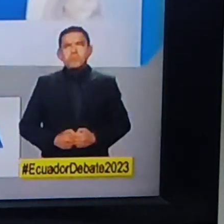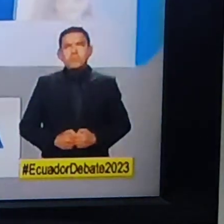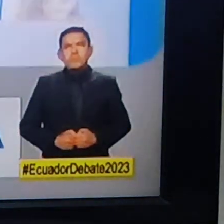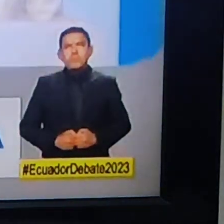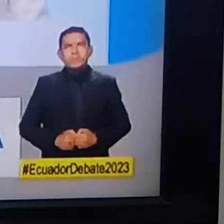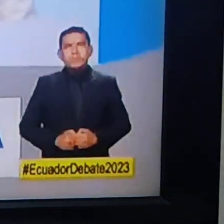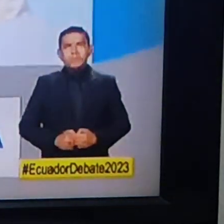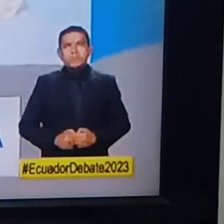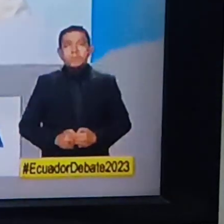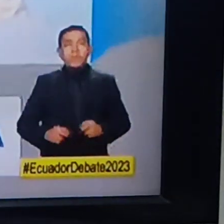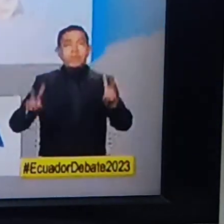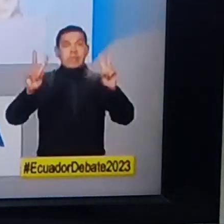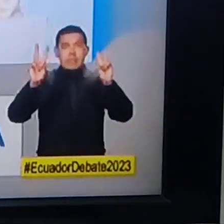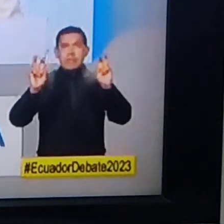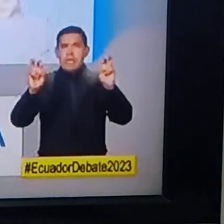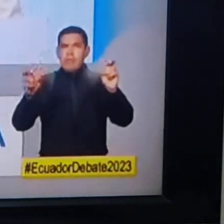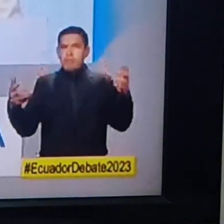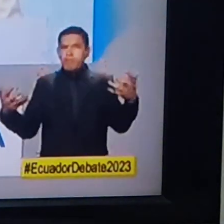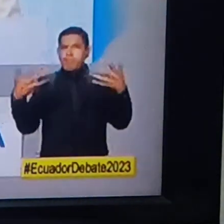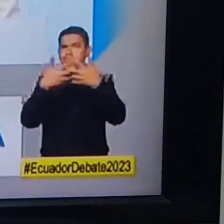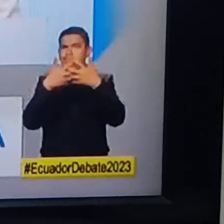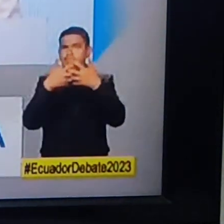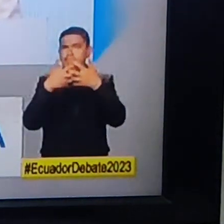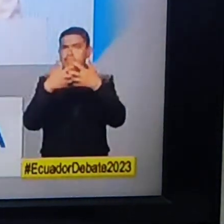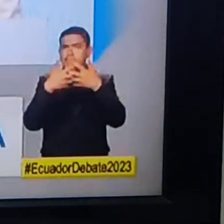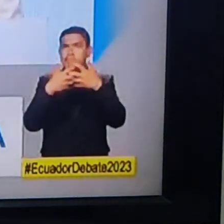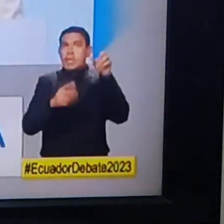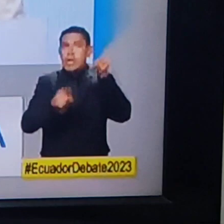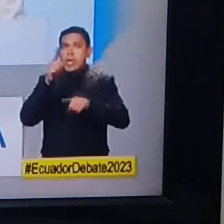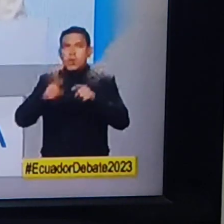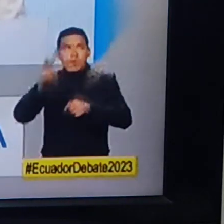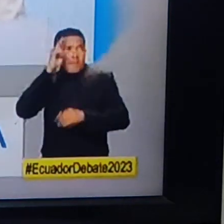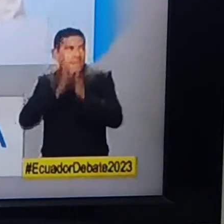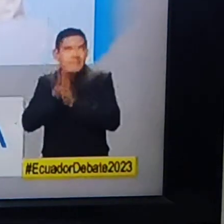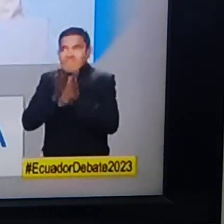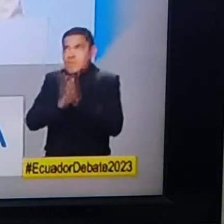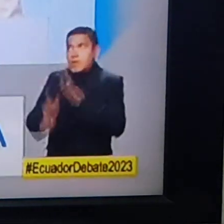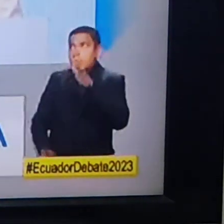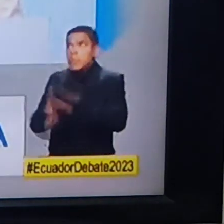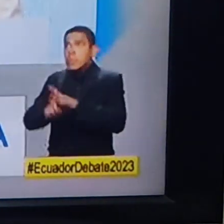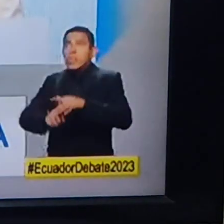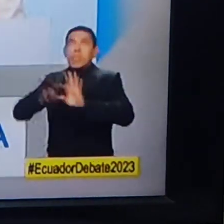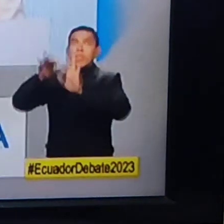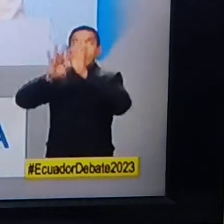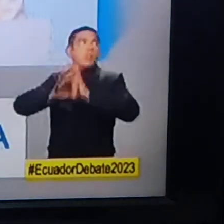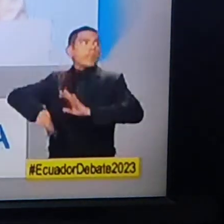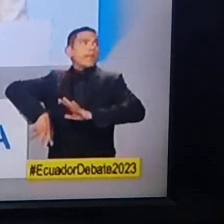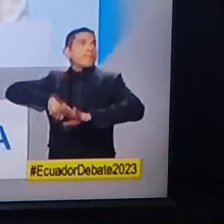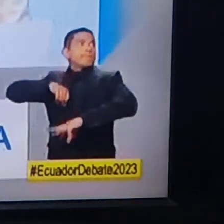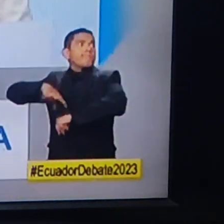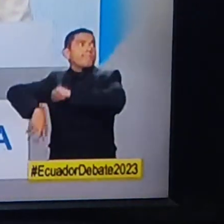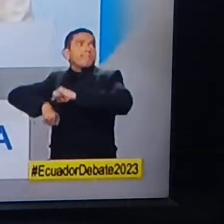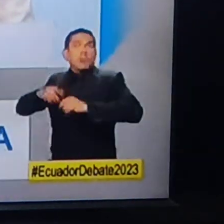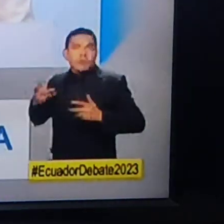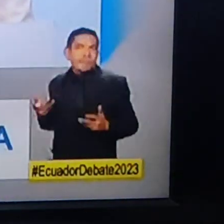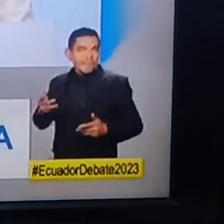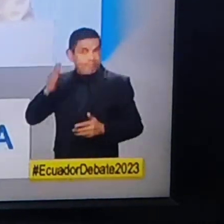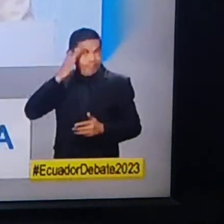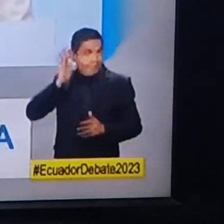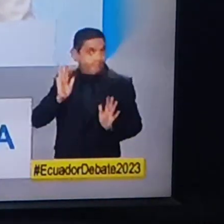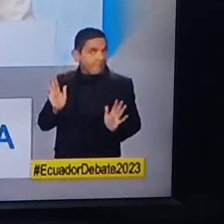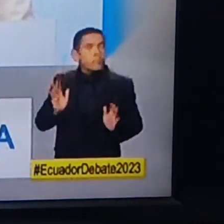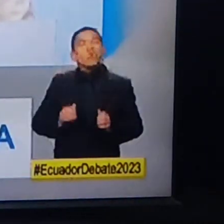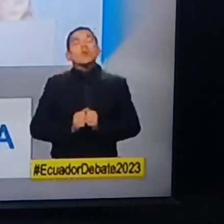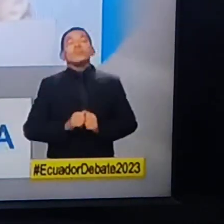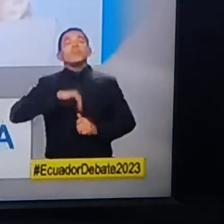Era totalmente dentro del tema, ya que pues hay gente que se aprovecha con desastres naturales y se toma los fondos. La